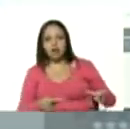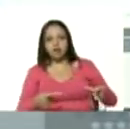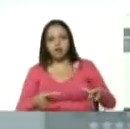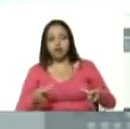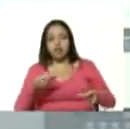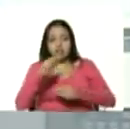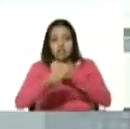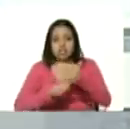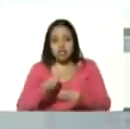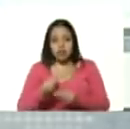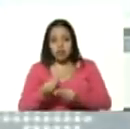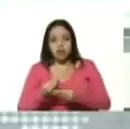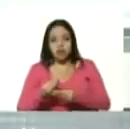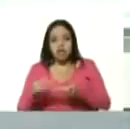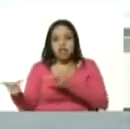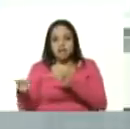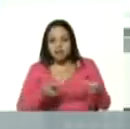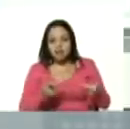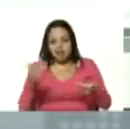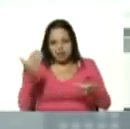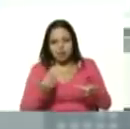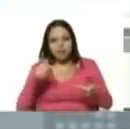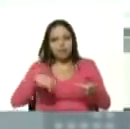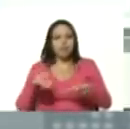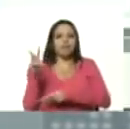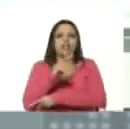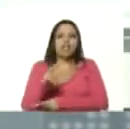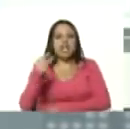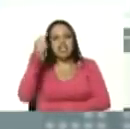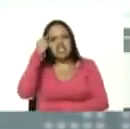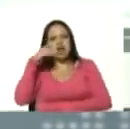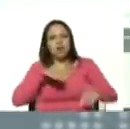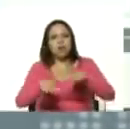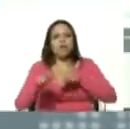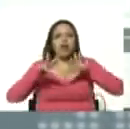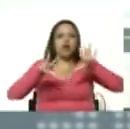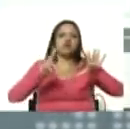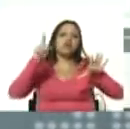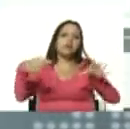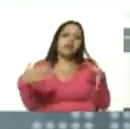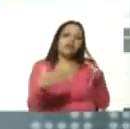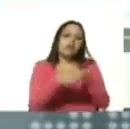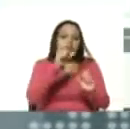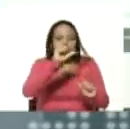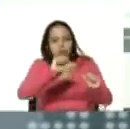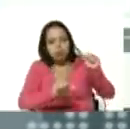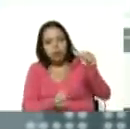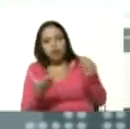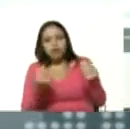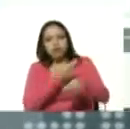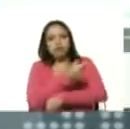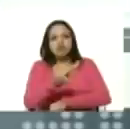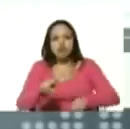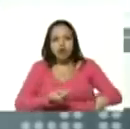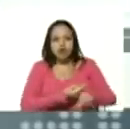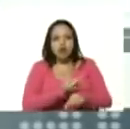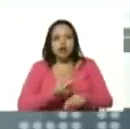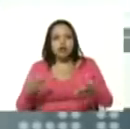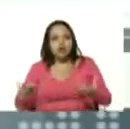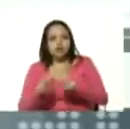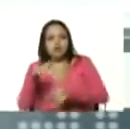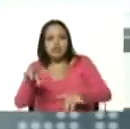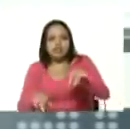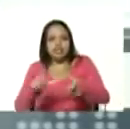una visita a Venezuela el día anterior, el día jueves 8, sostuvimos una reunión muy larga también y muy fructífera con el secretario